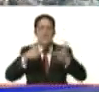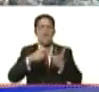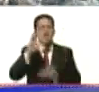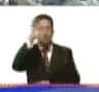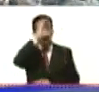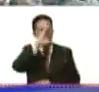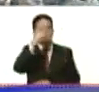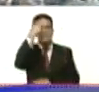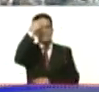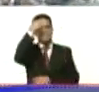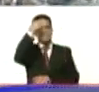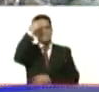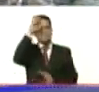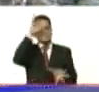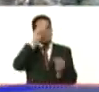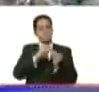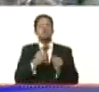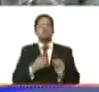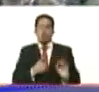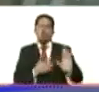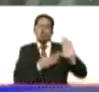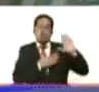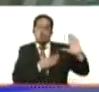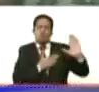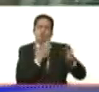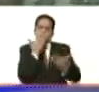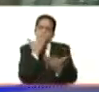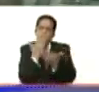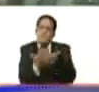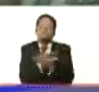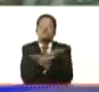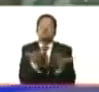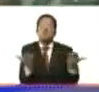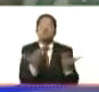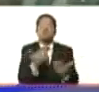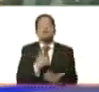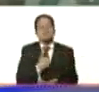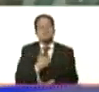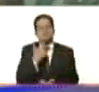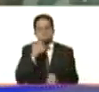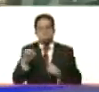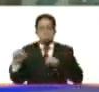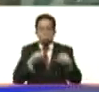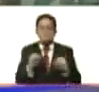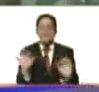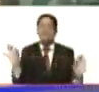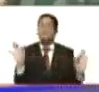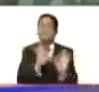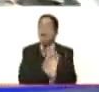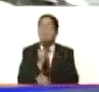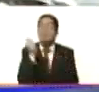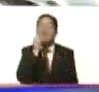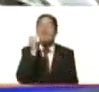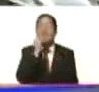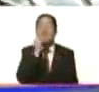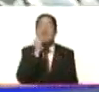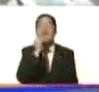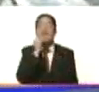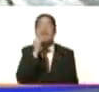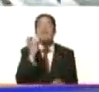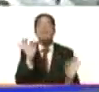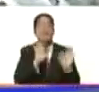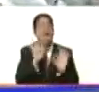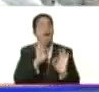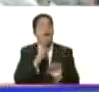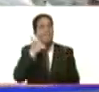crítica. Yo lo juro ante ustedes, me voy a poner al frente y que nadie se queje, que nadie lloriquee,